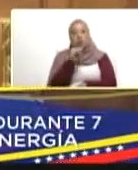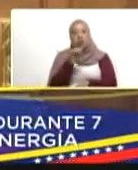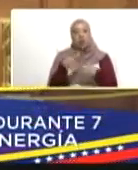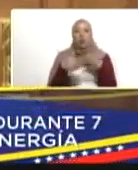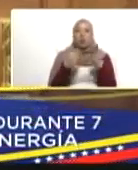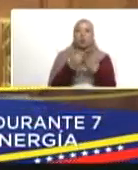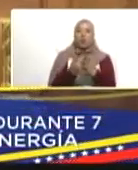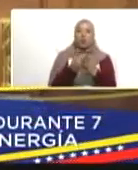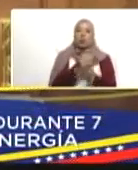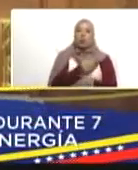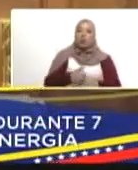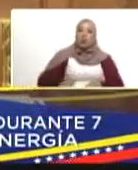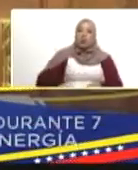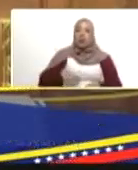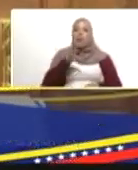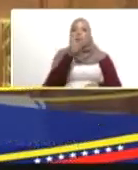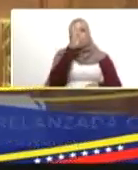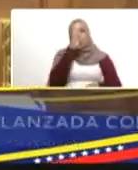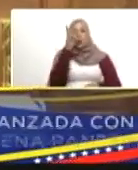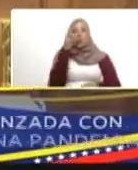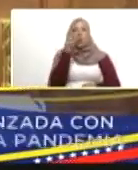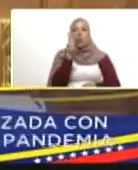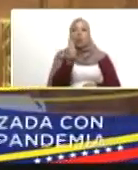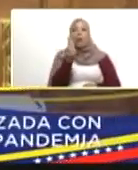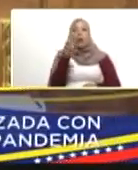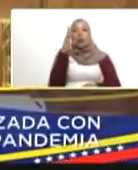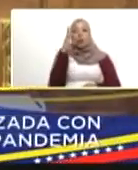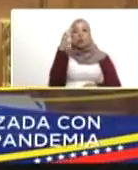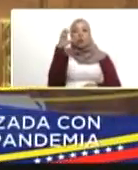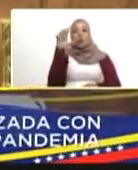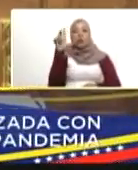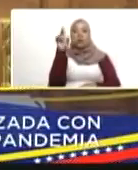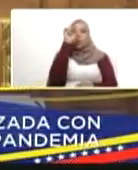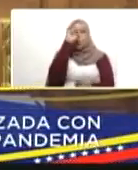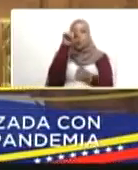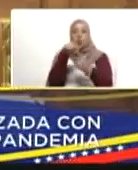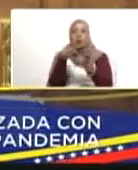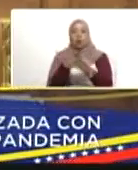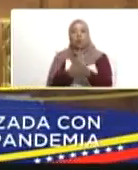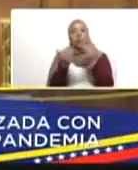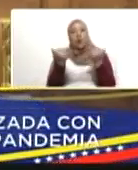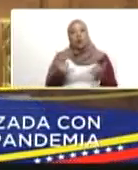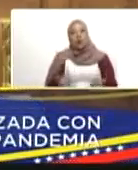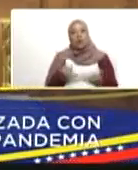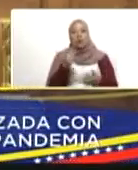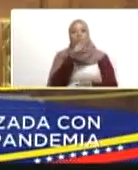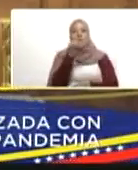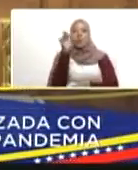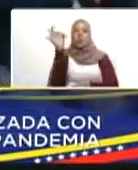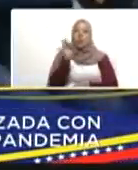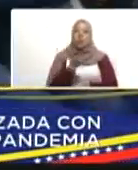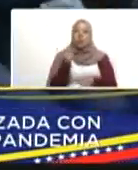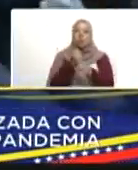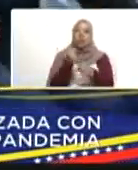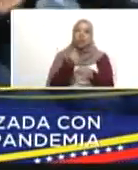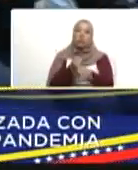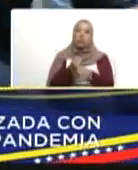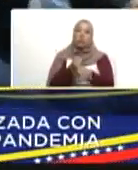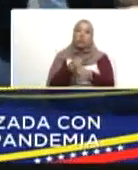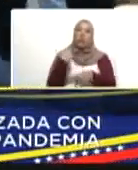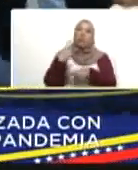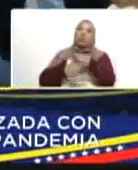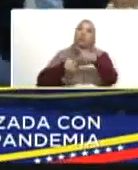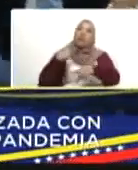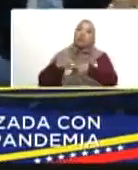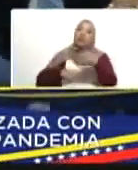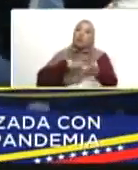llegar y con el presidente del Banco Central este año tenemos la meta de lograr el 100% de abastecimiento con producción